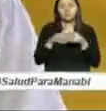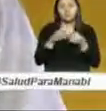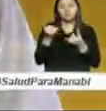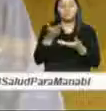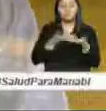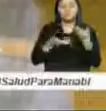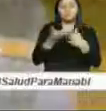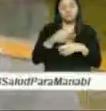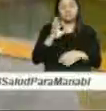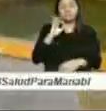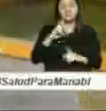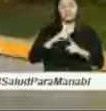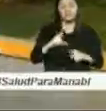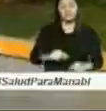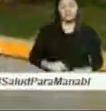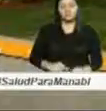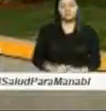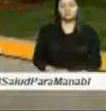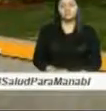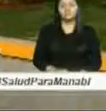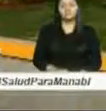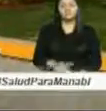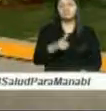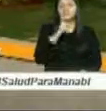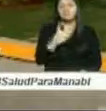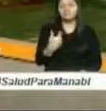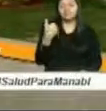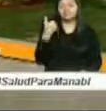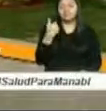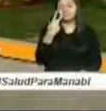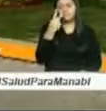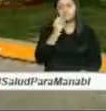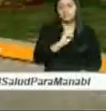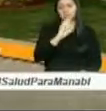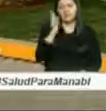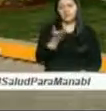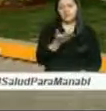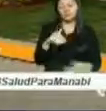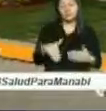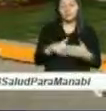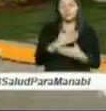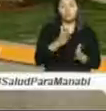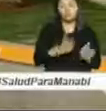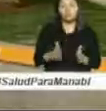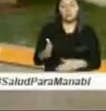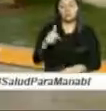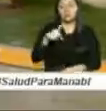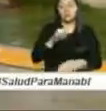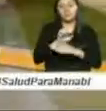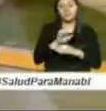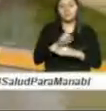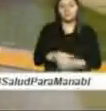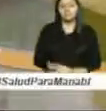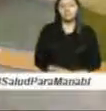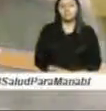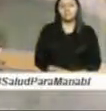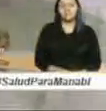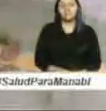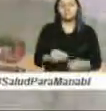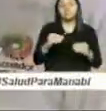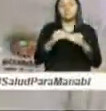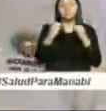intercultural de la salud. Aquí tenemos una evidencia de los nuevos tiempos que vive la patria. Estamos